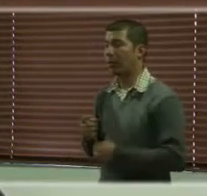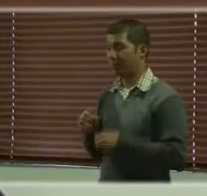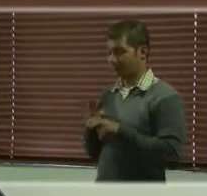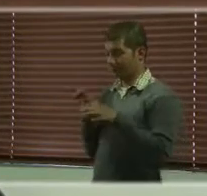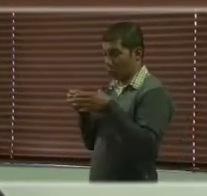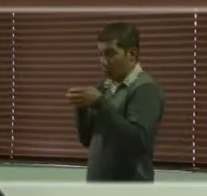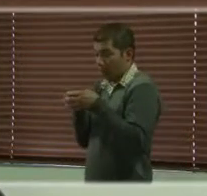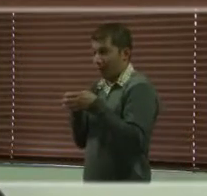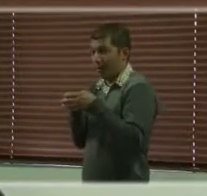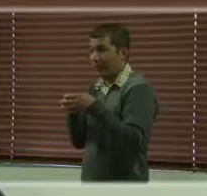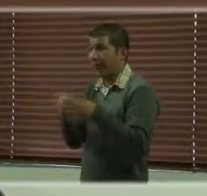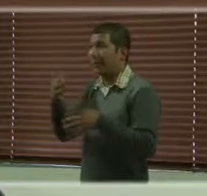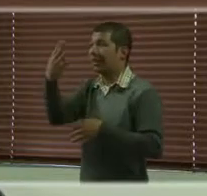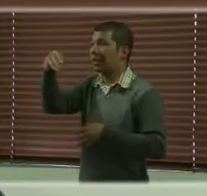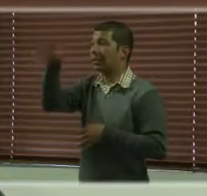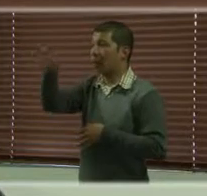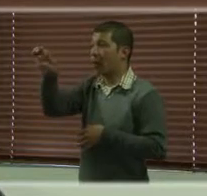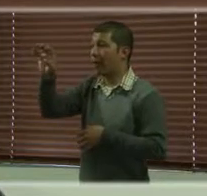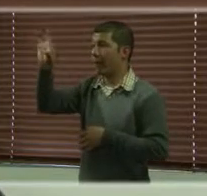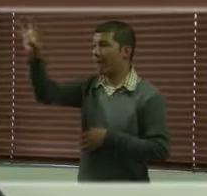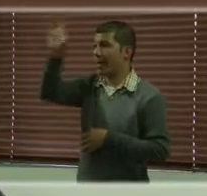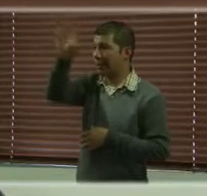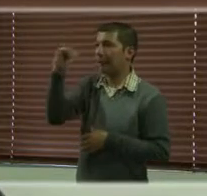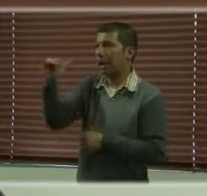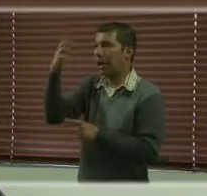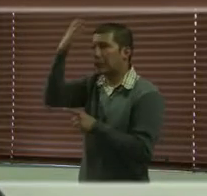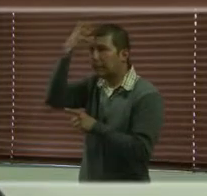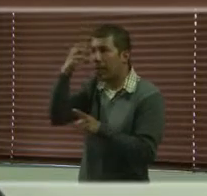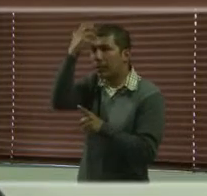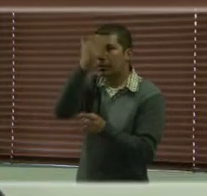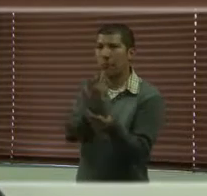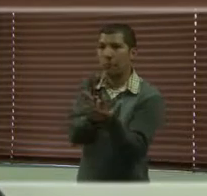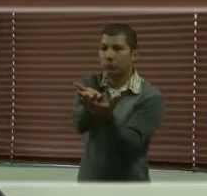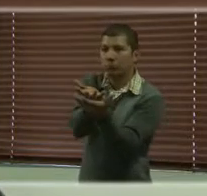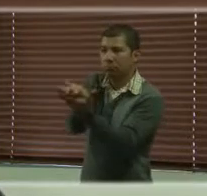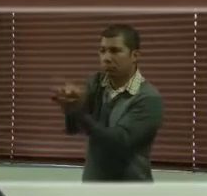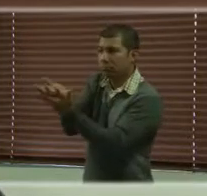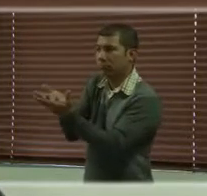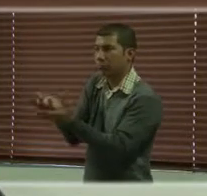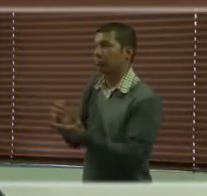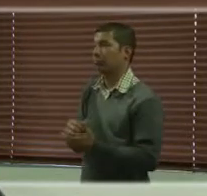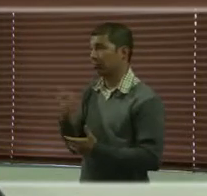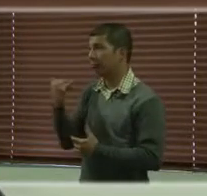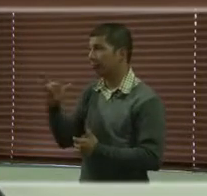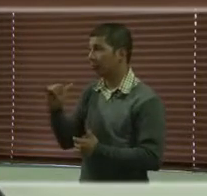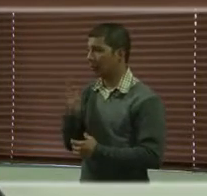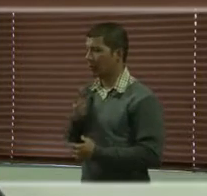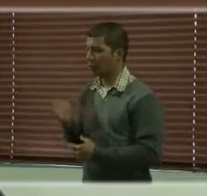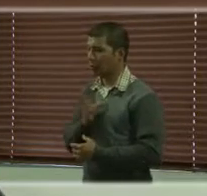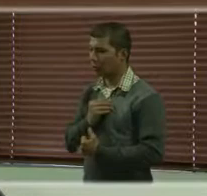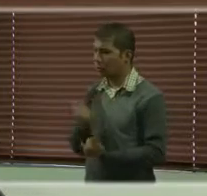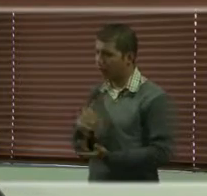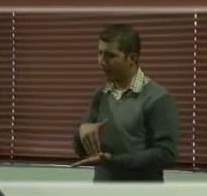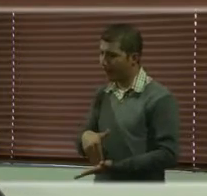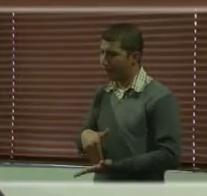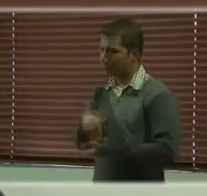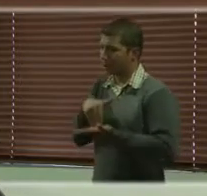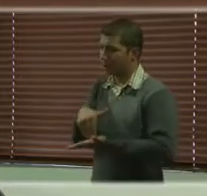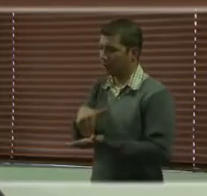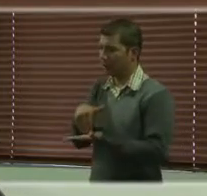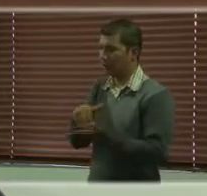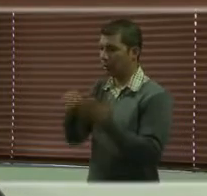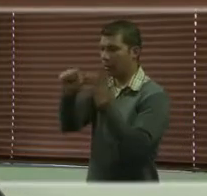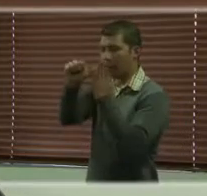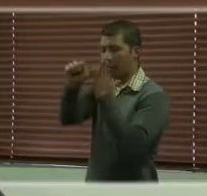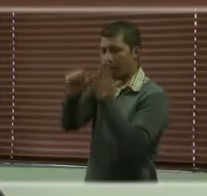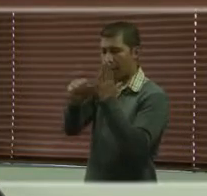adquiriendo una posición muy concreta con relación a los a los 33 derechos contenidos dentro de la convención y